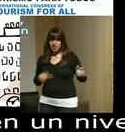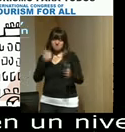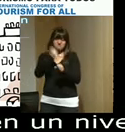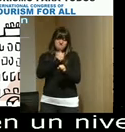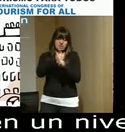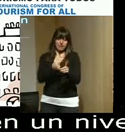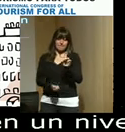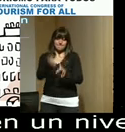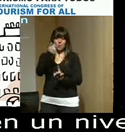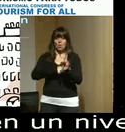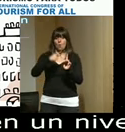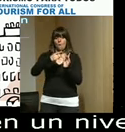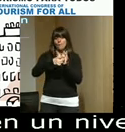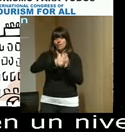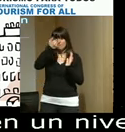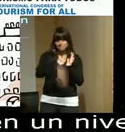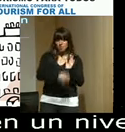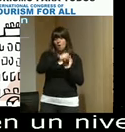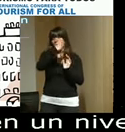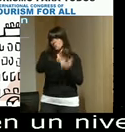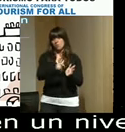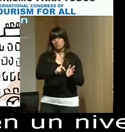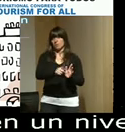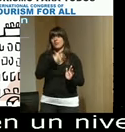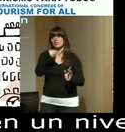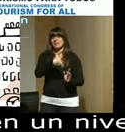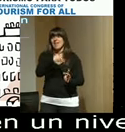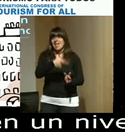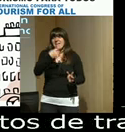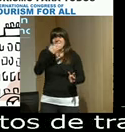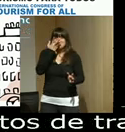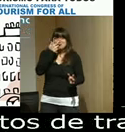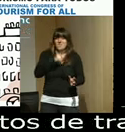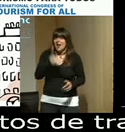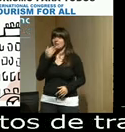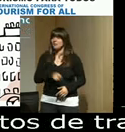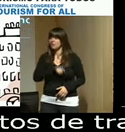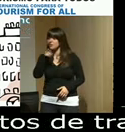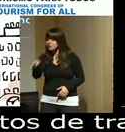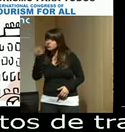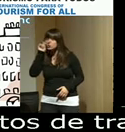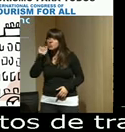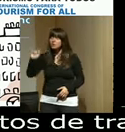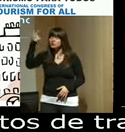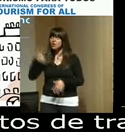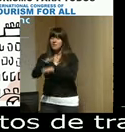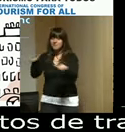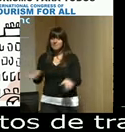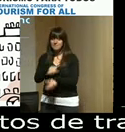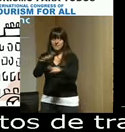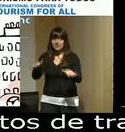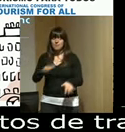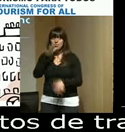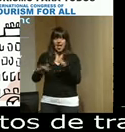que la preferencia a la hora de hacer turismo sea de tipo pasivo y cuyos gustos se inclinen hacia el tipo de turismo de sol y playa, ya que además fueron